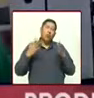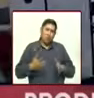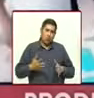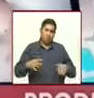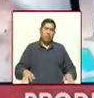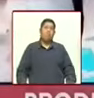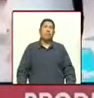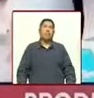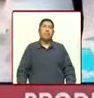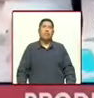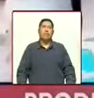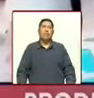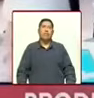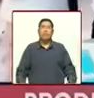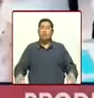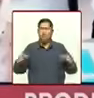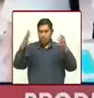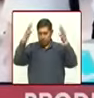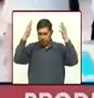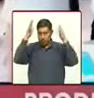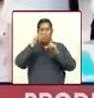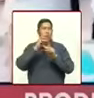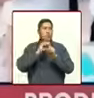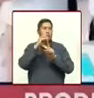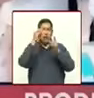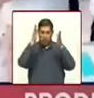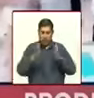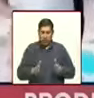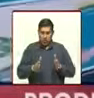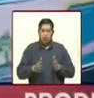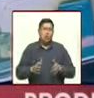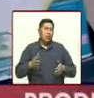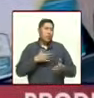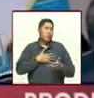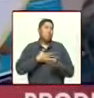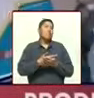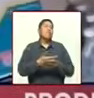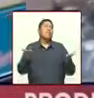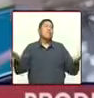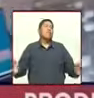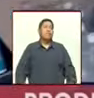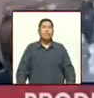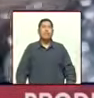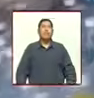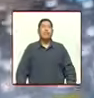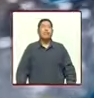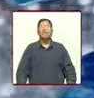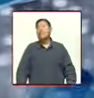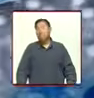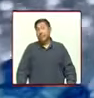los incendios. ¡Bananeros Solidarios Univar!